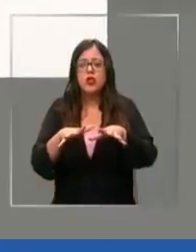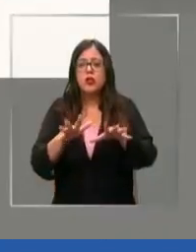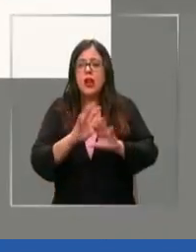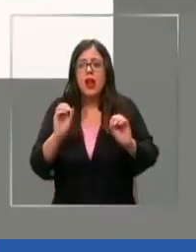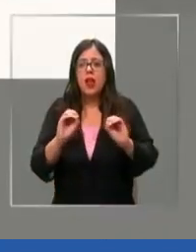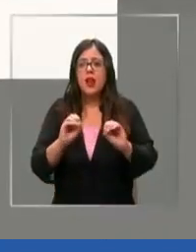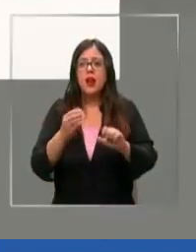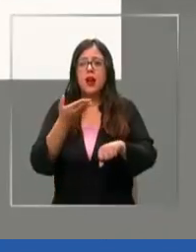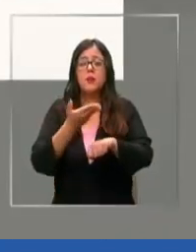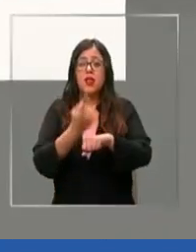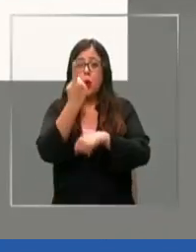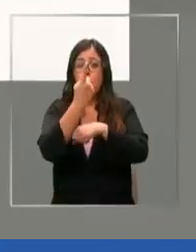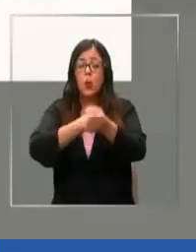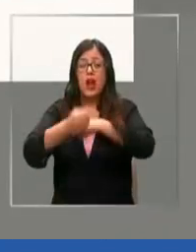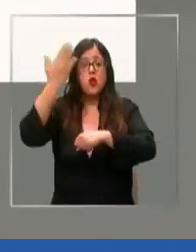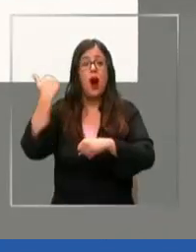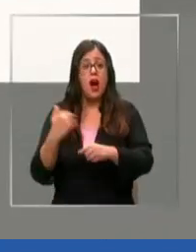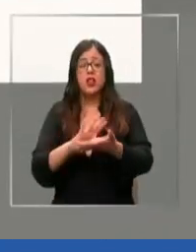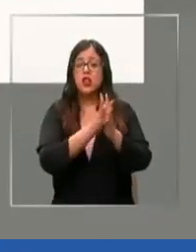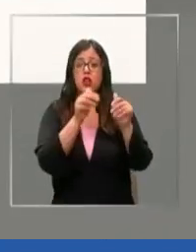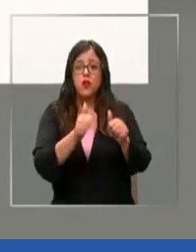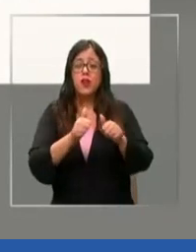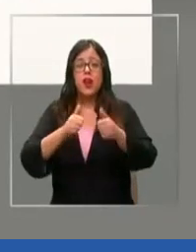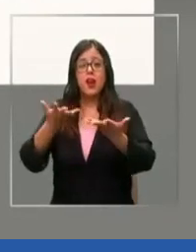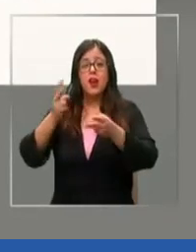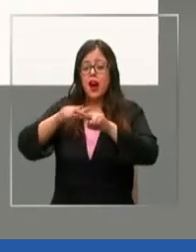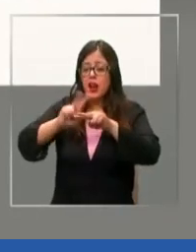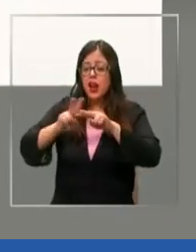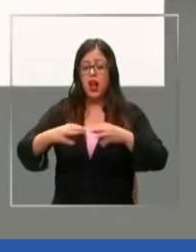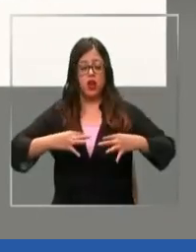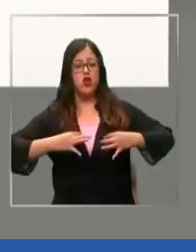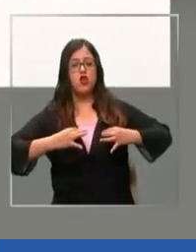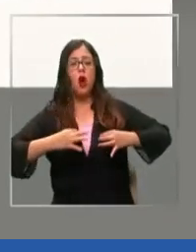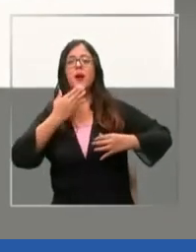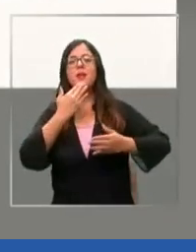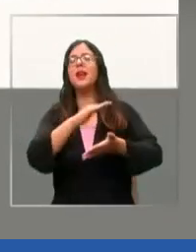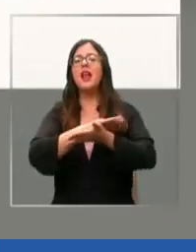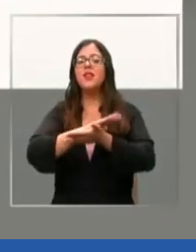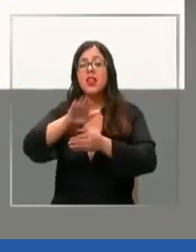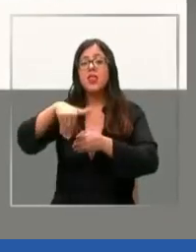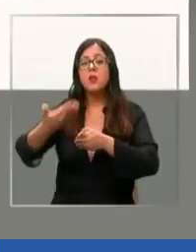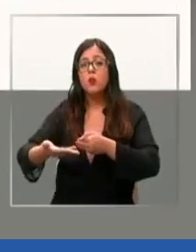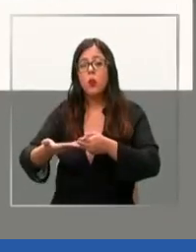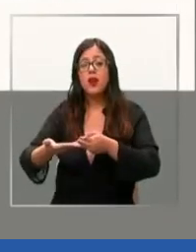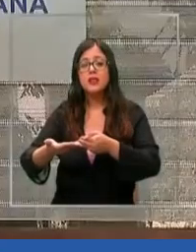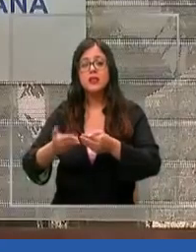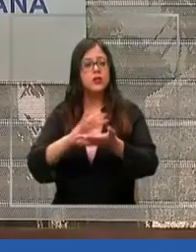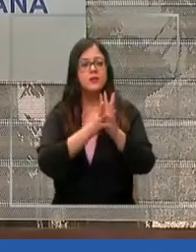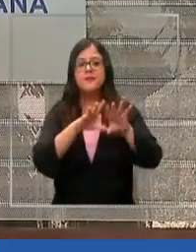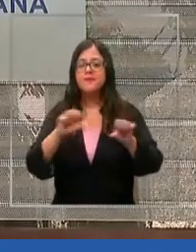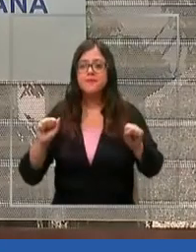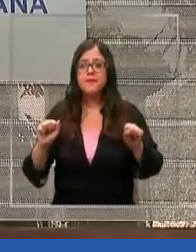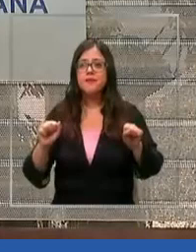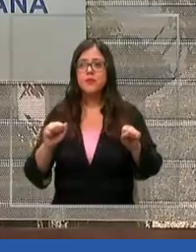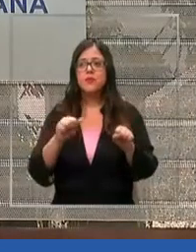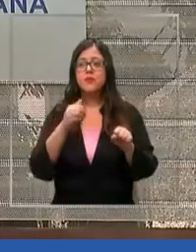La hora fue pedida hace un año y todo iba bien. Los preparativos, el vestuario, incluso la fiesta post-ceremonia, todo estaba listo.